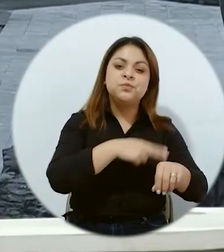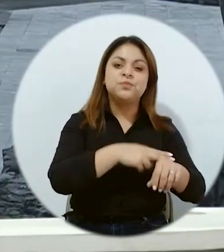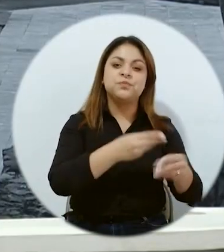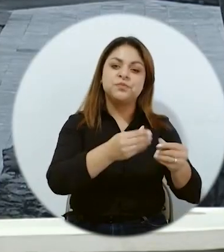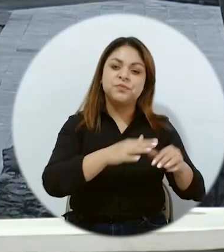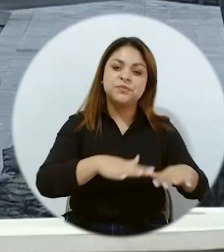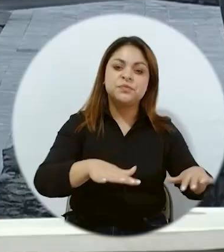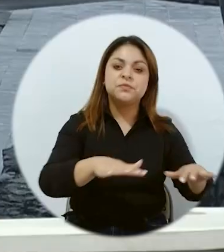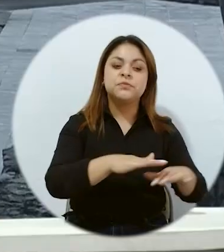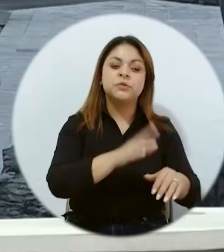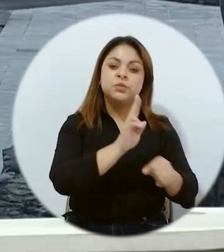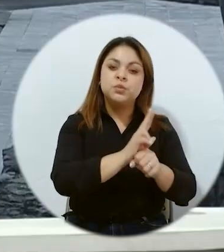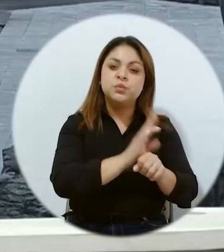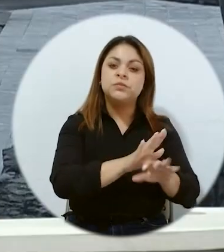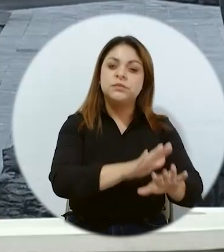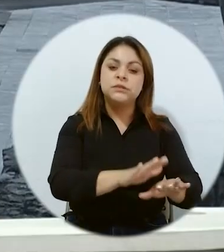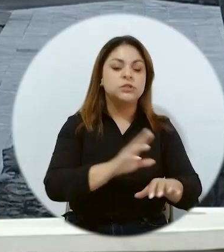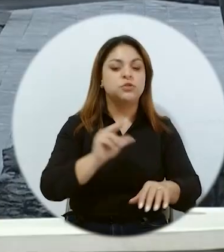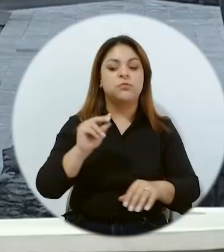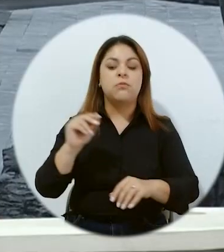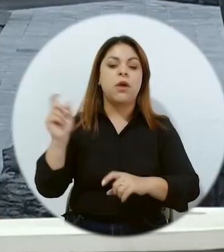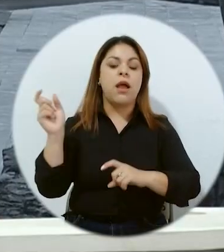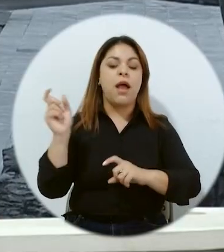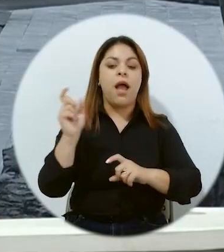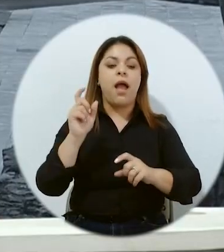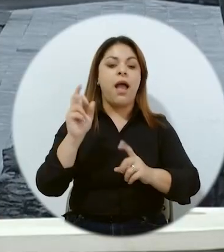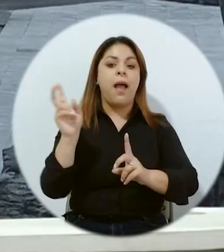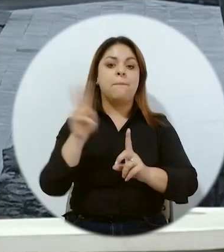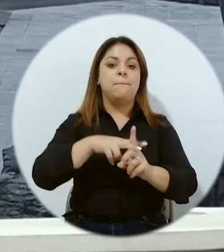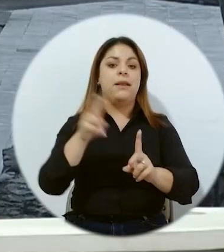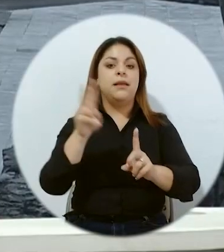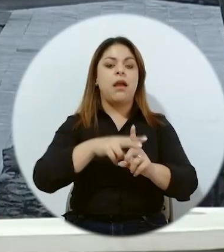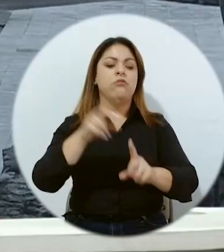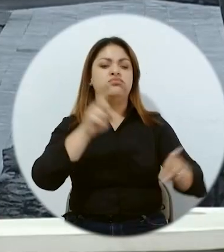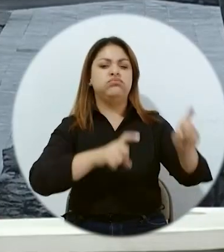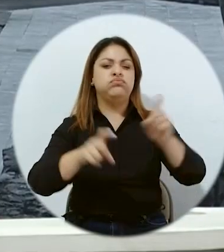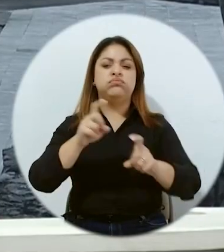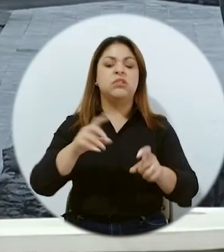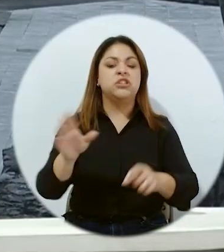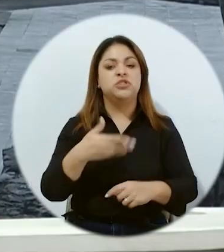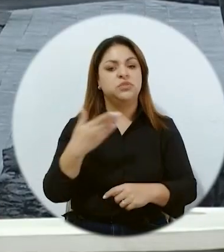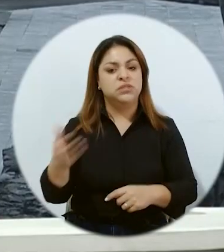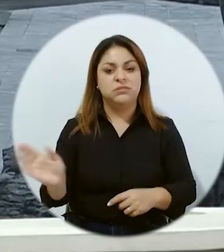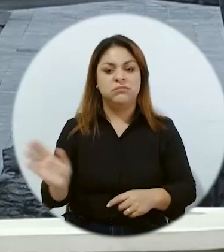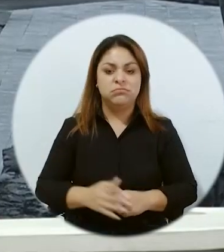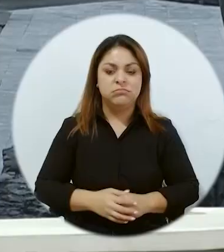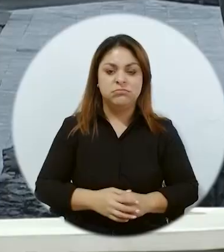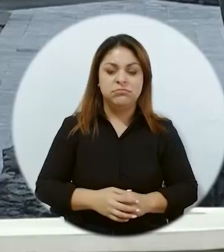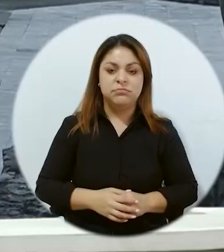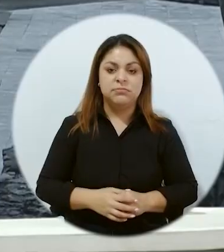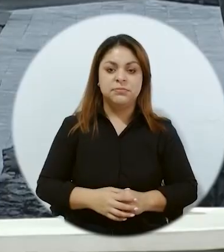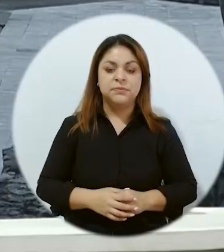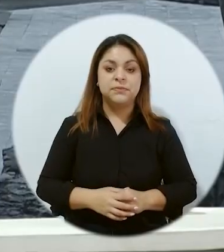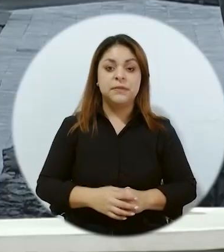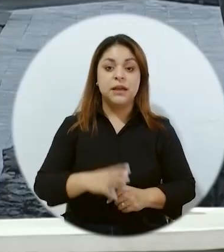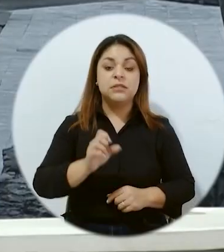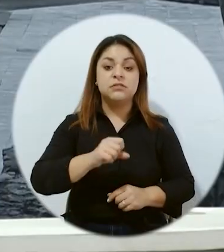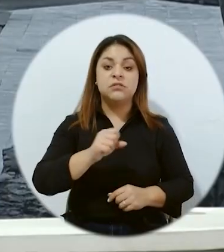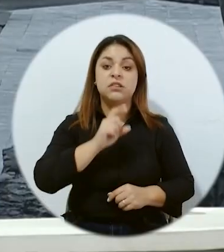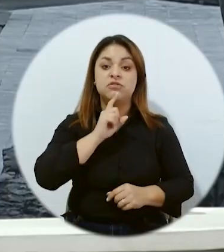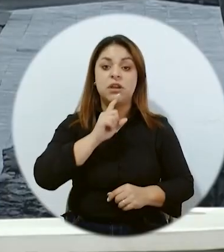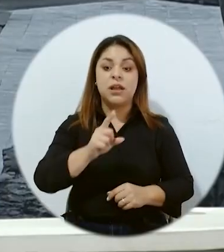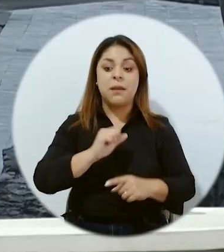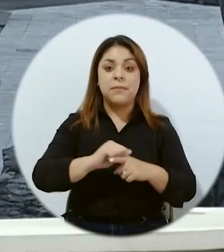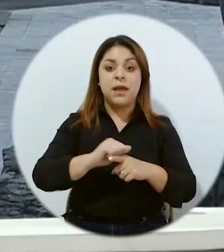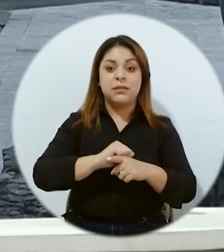de la fertilidad natural del suelo, etcétera, que terminan haciendo que la aplicación de estos insumos industriales sea más bien ineficiente.